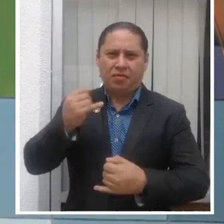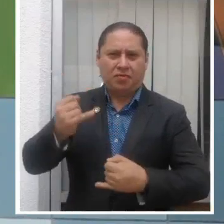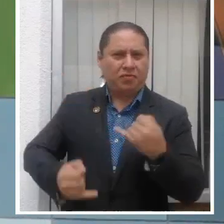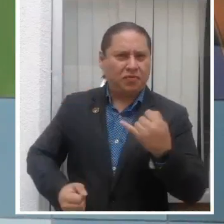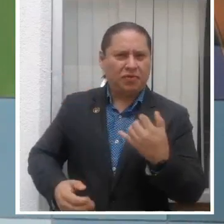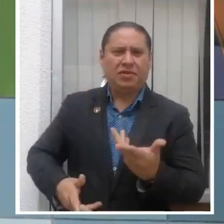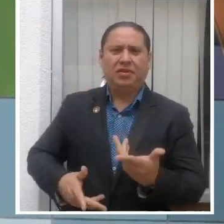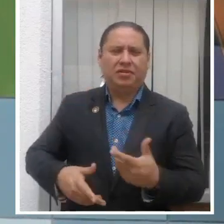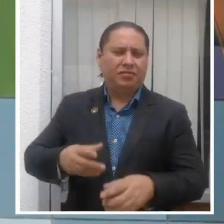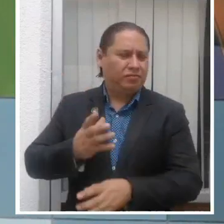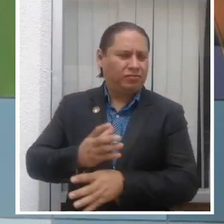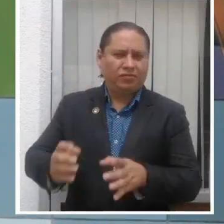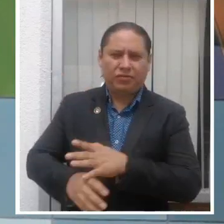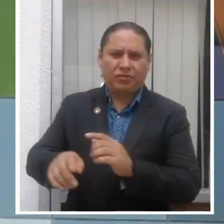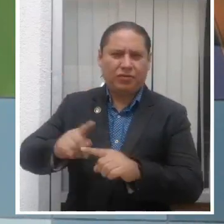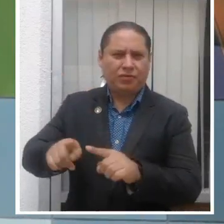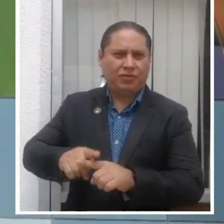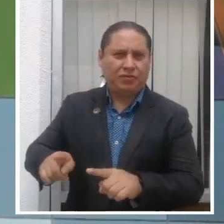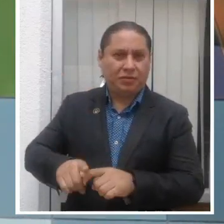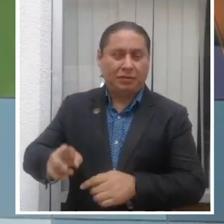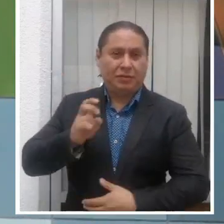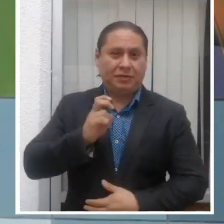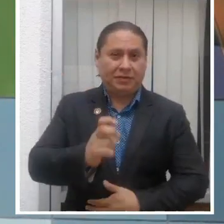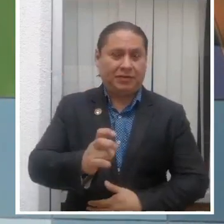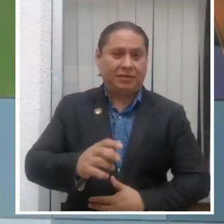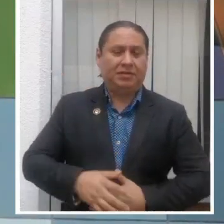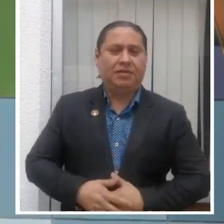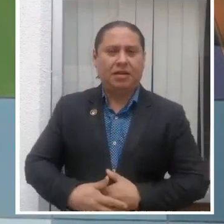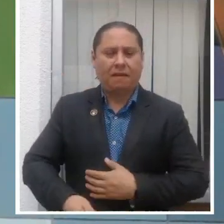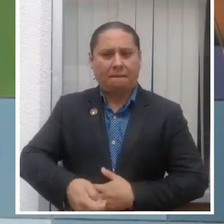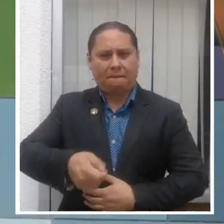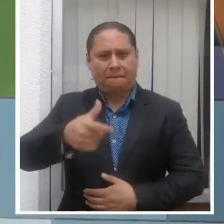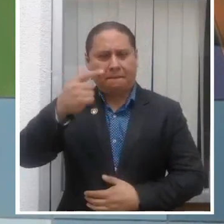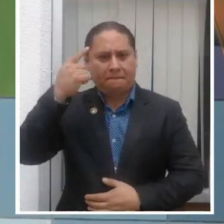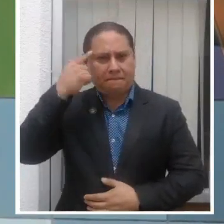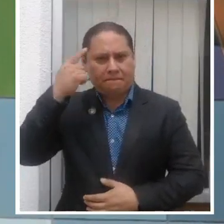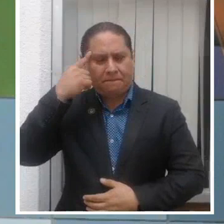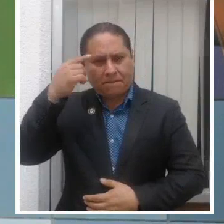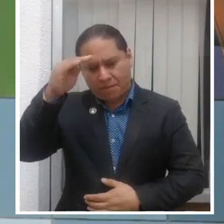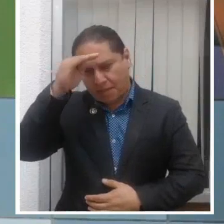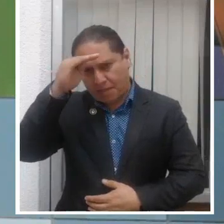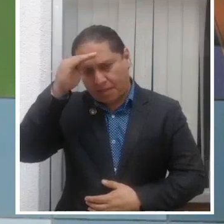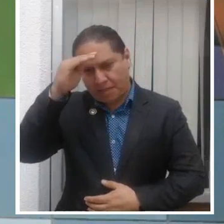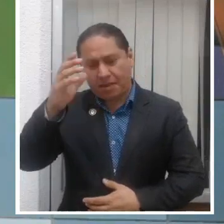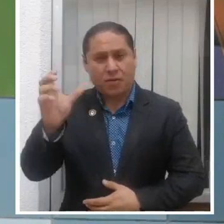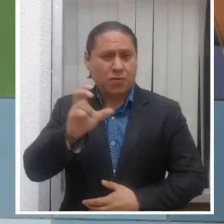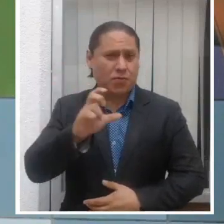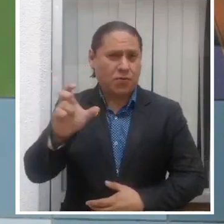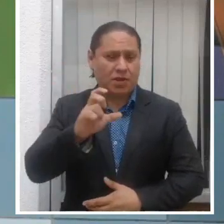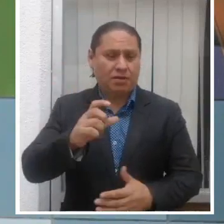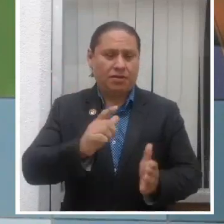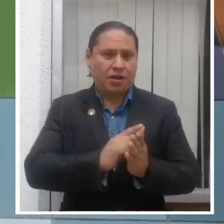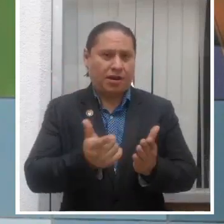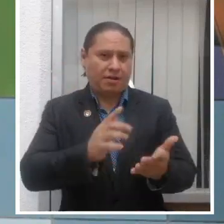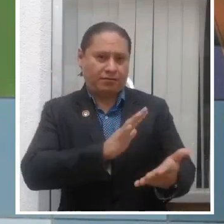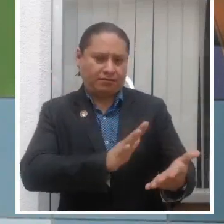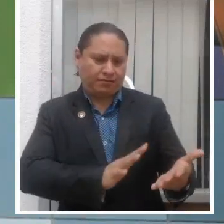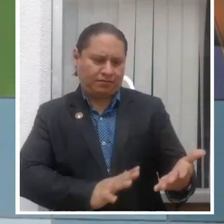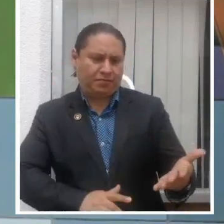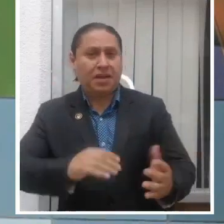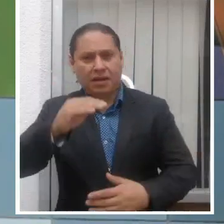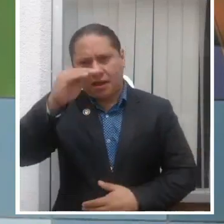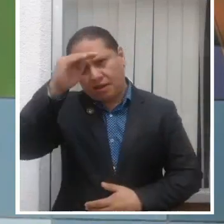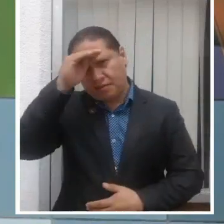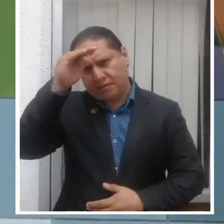¿no? Imagínense qué patria sería esa. Y fue lo primero que pensé cuando leí este libro y cuando pensaba